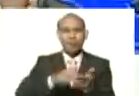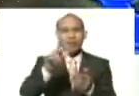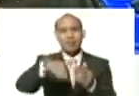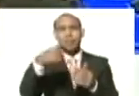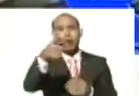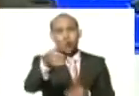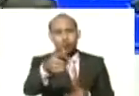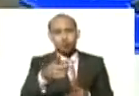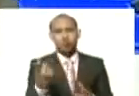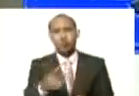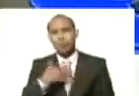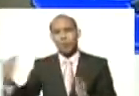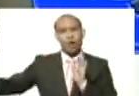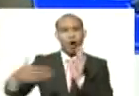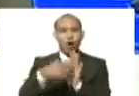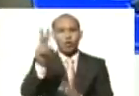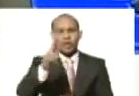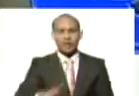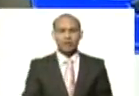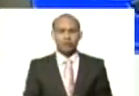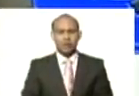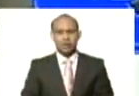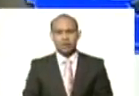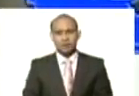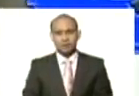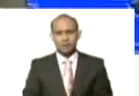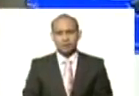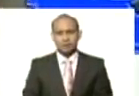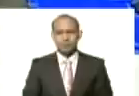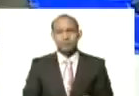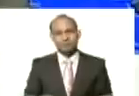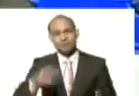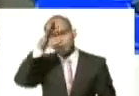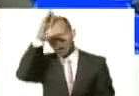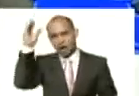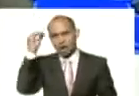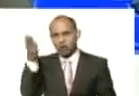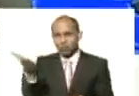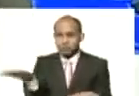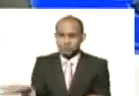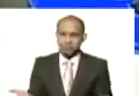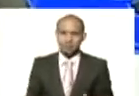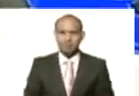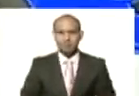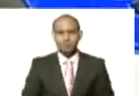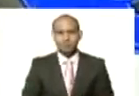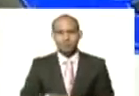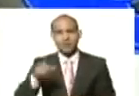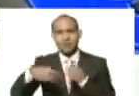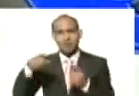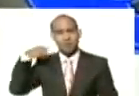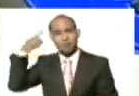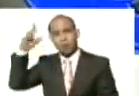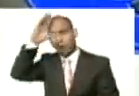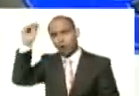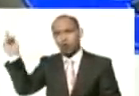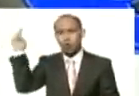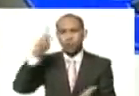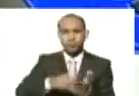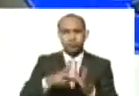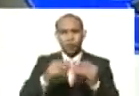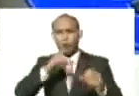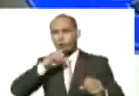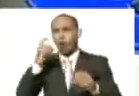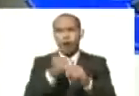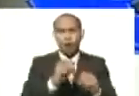ti para que arremeta contra Venezuela. Y fue lo que sucedió. Después vino el loco Trump con todo su